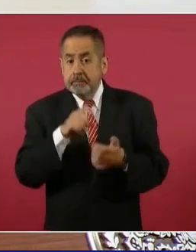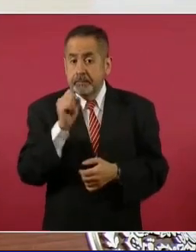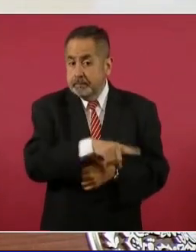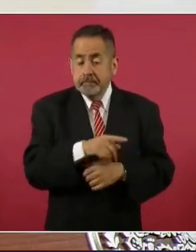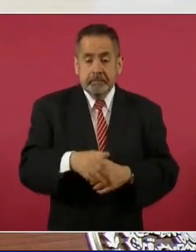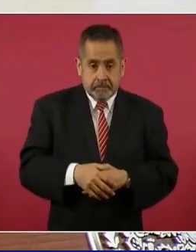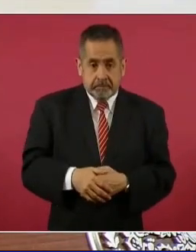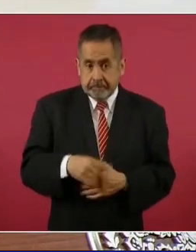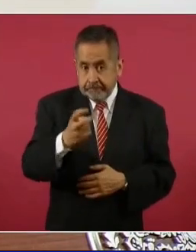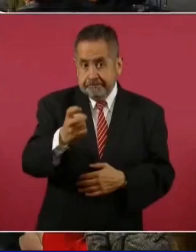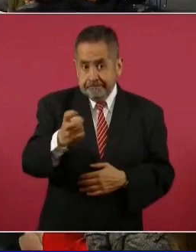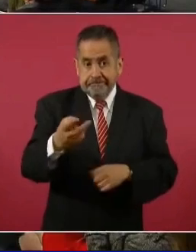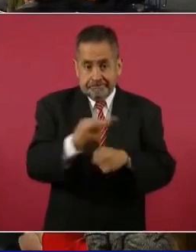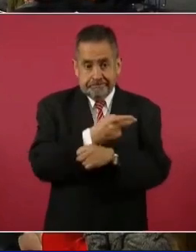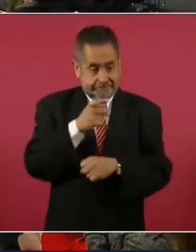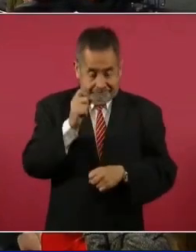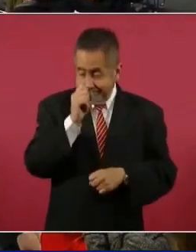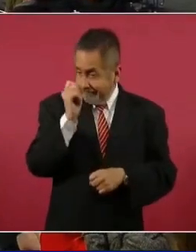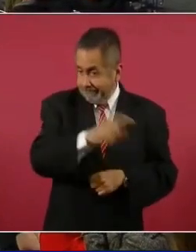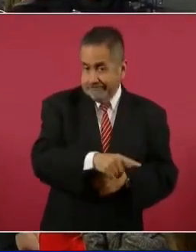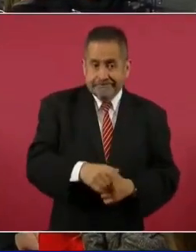Eso fue lo que sucedió.